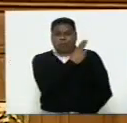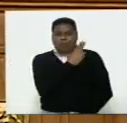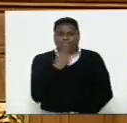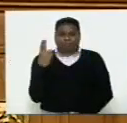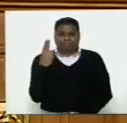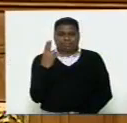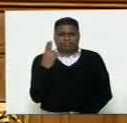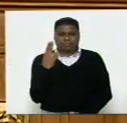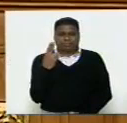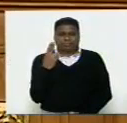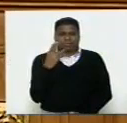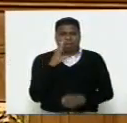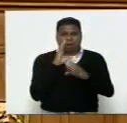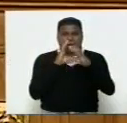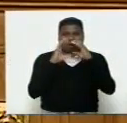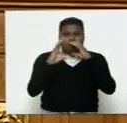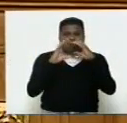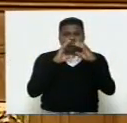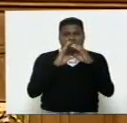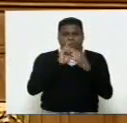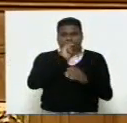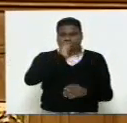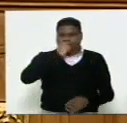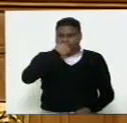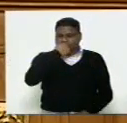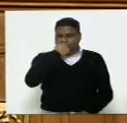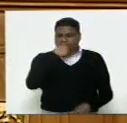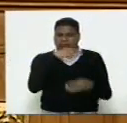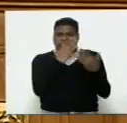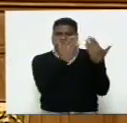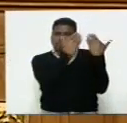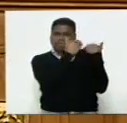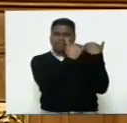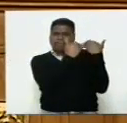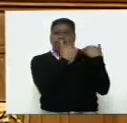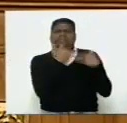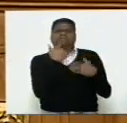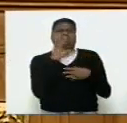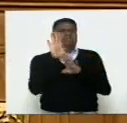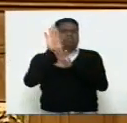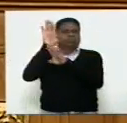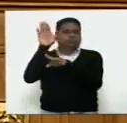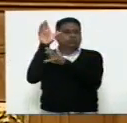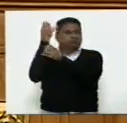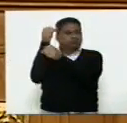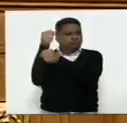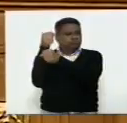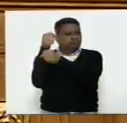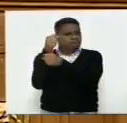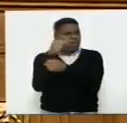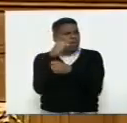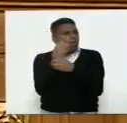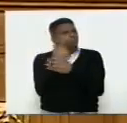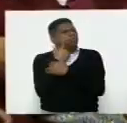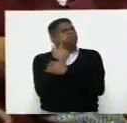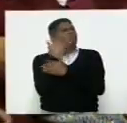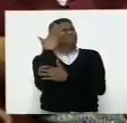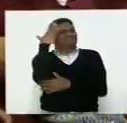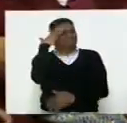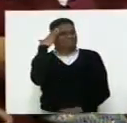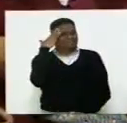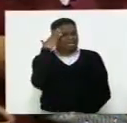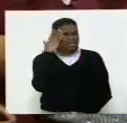la confidencia de que ella necesita en confiarnos sus problemas, porque sabemos que no todas las mujeres contamos lo nuestro,